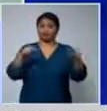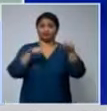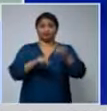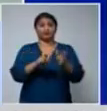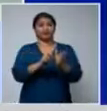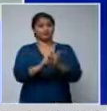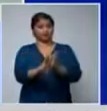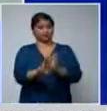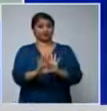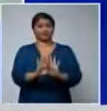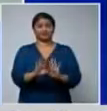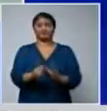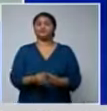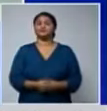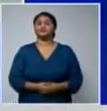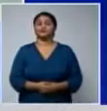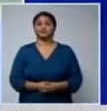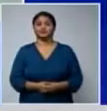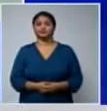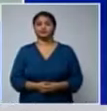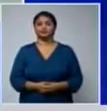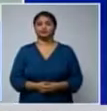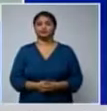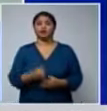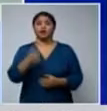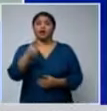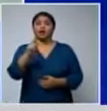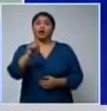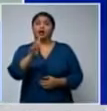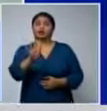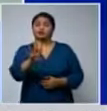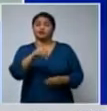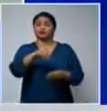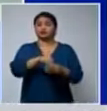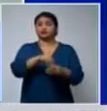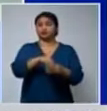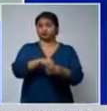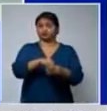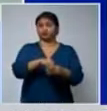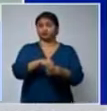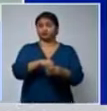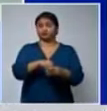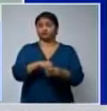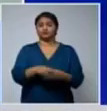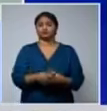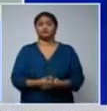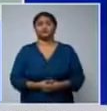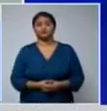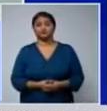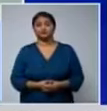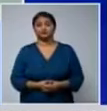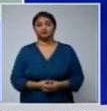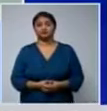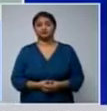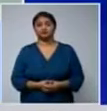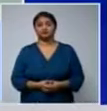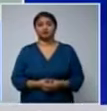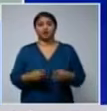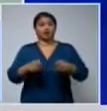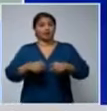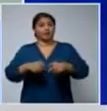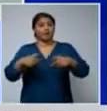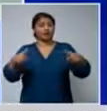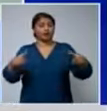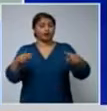epidemiológica. Los 14 casos confirmados ayer, el mayor número del municipio